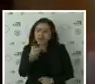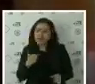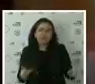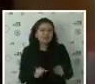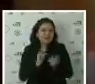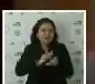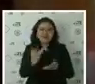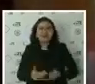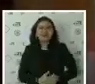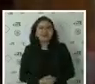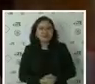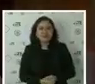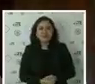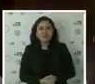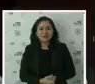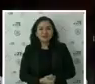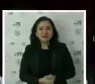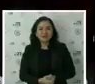todo, gracias.